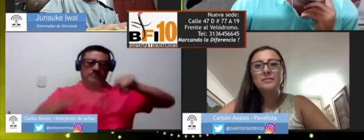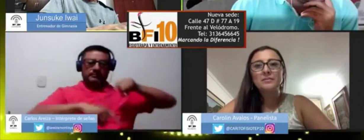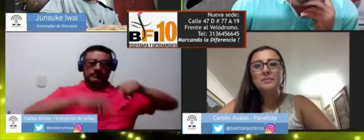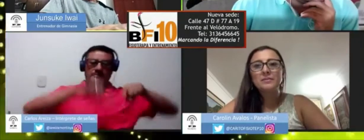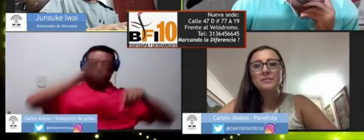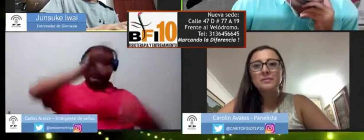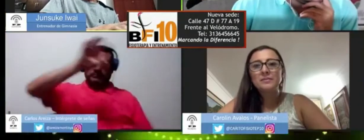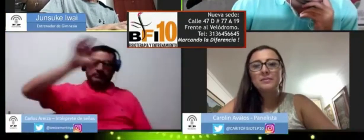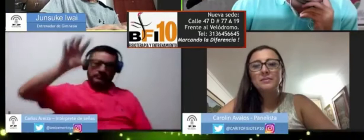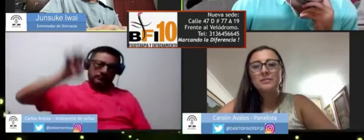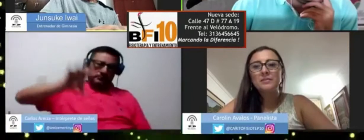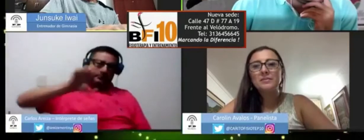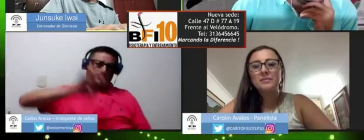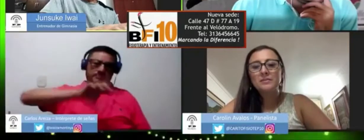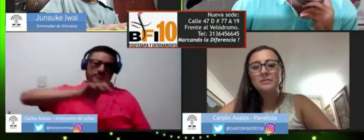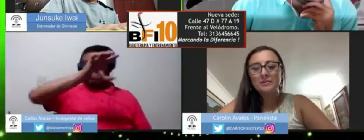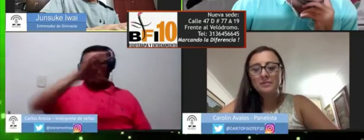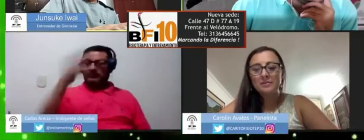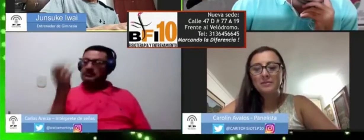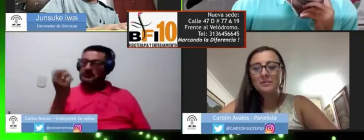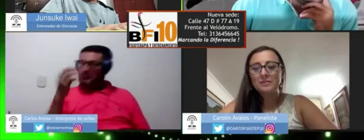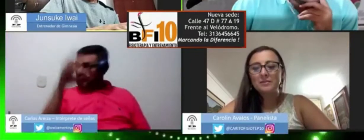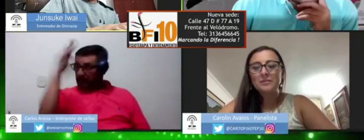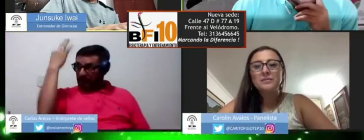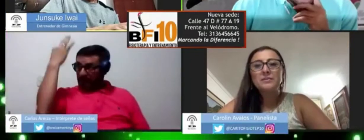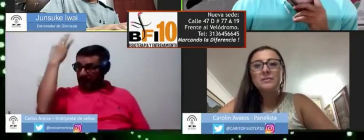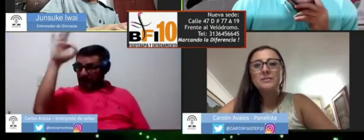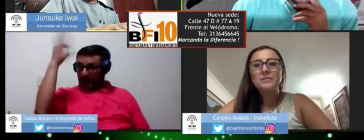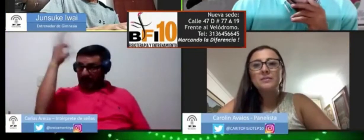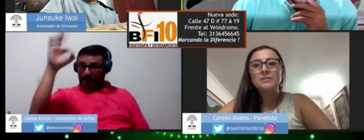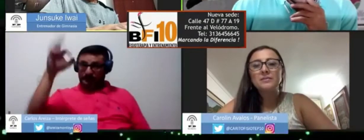Francia también pedía